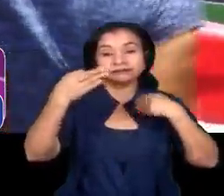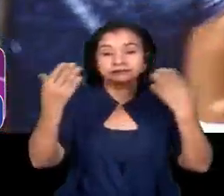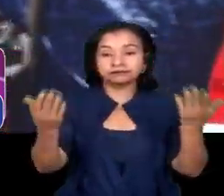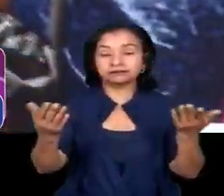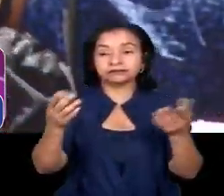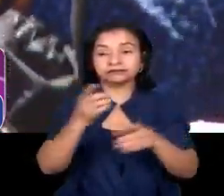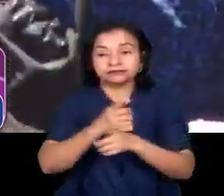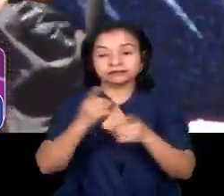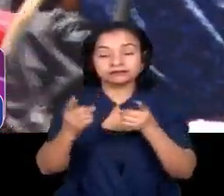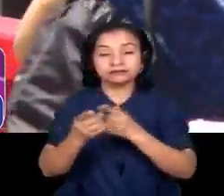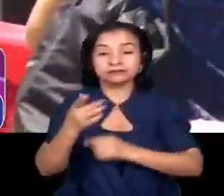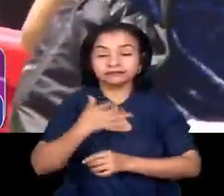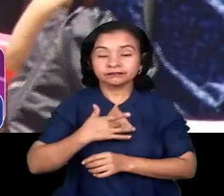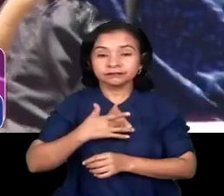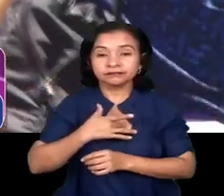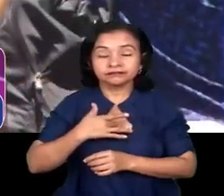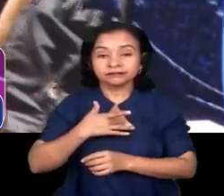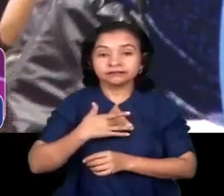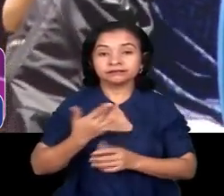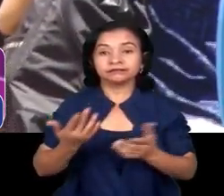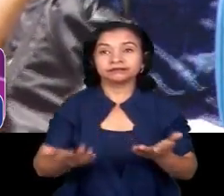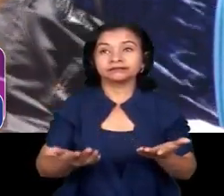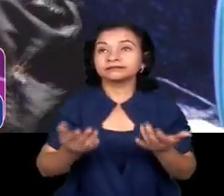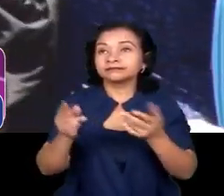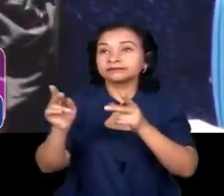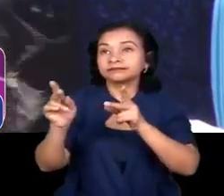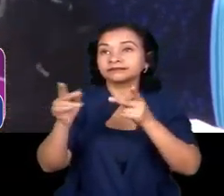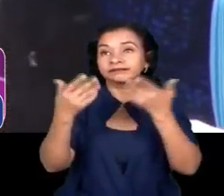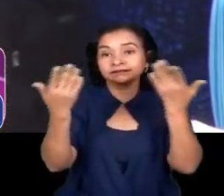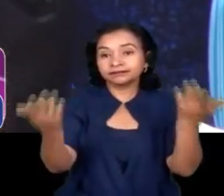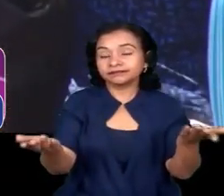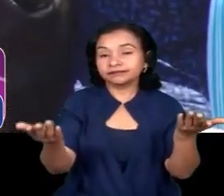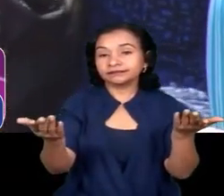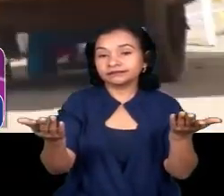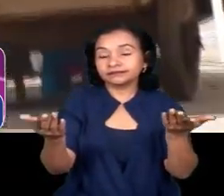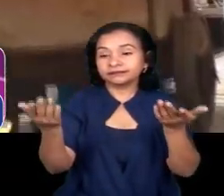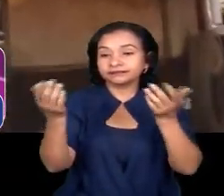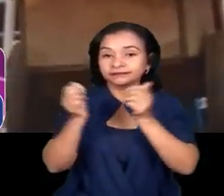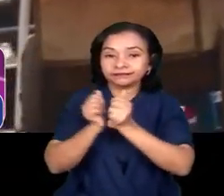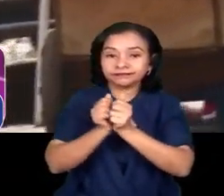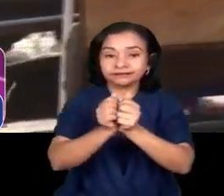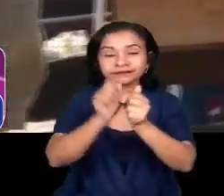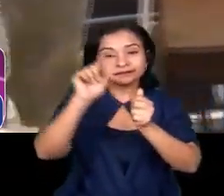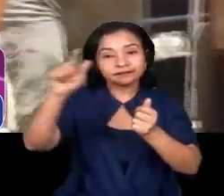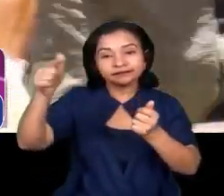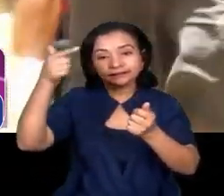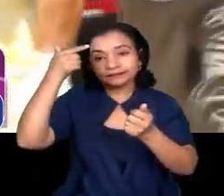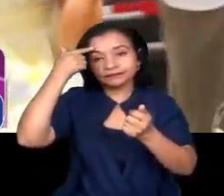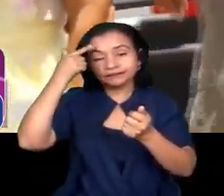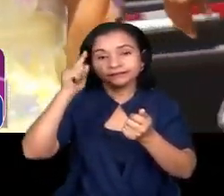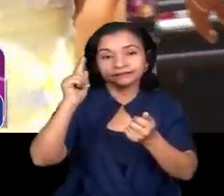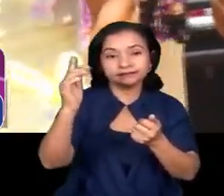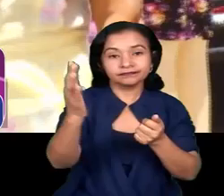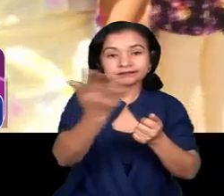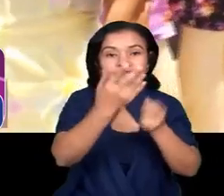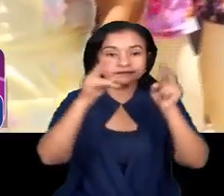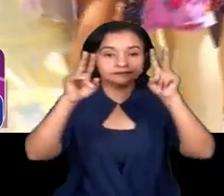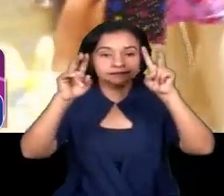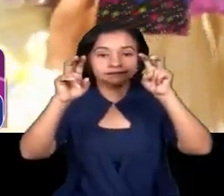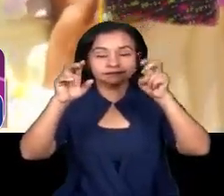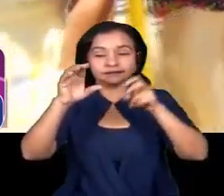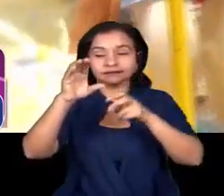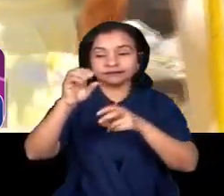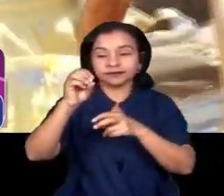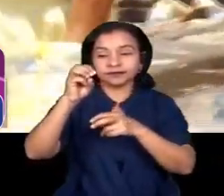que nosotros necesitamos que el acompañamiento del gobierno alrededor de todos los temas y de las mismas